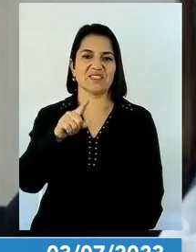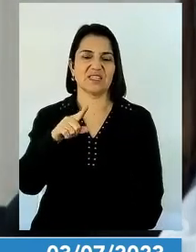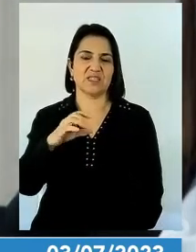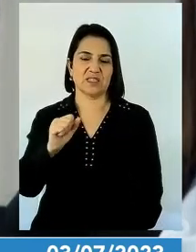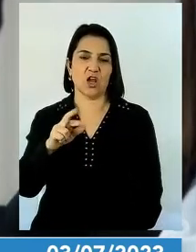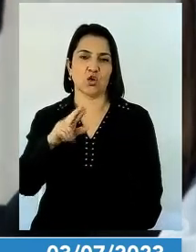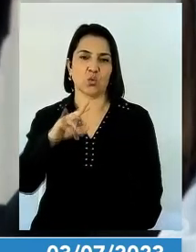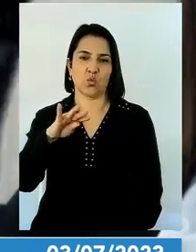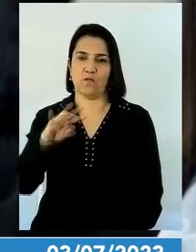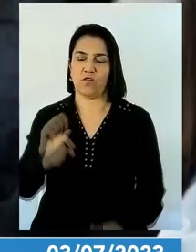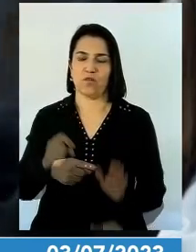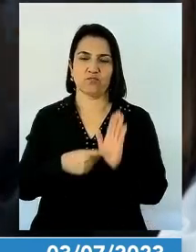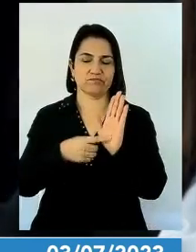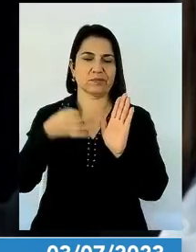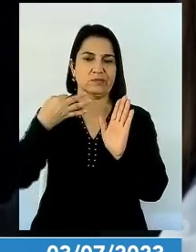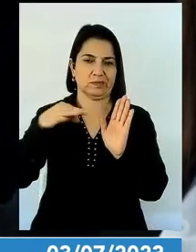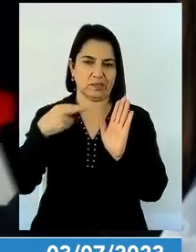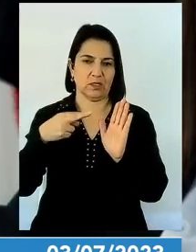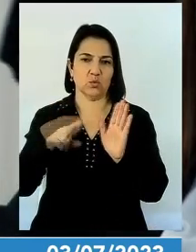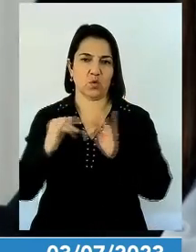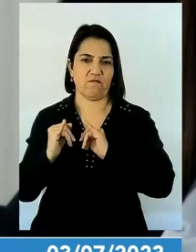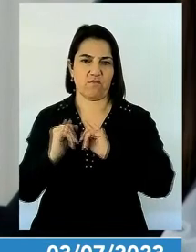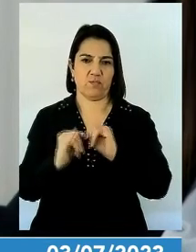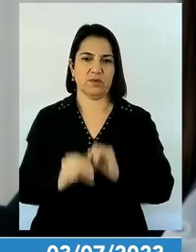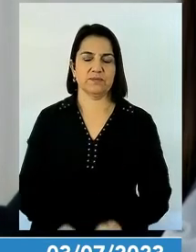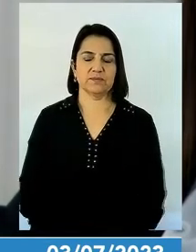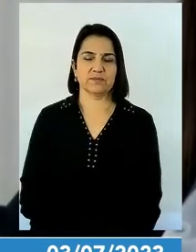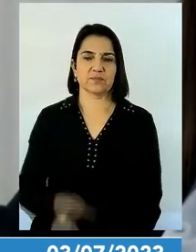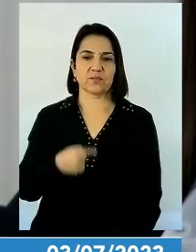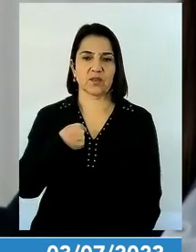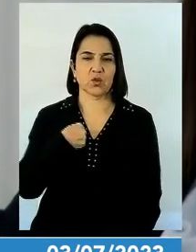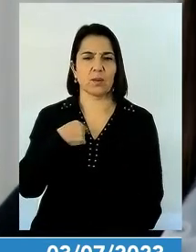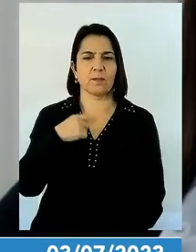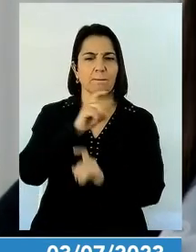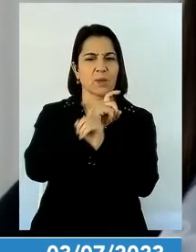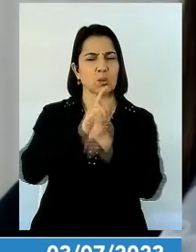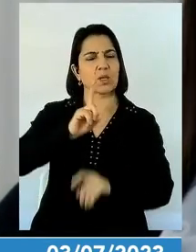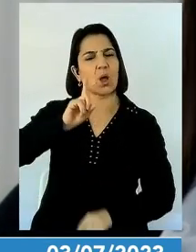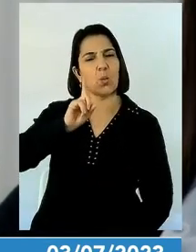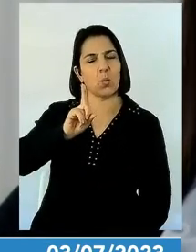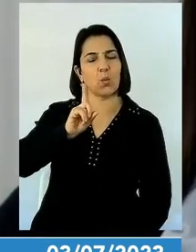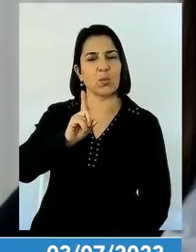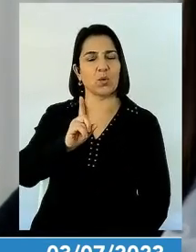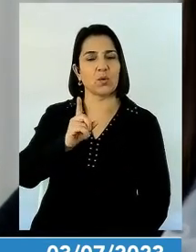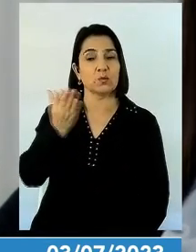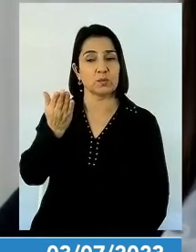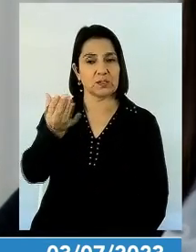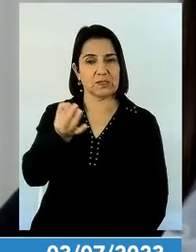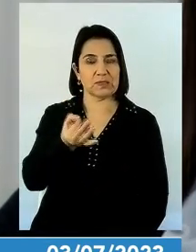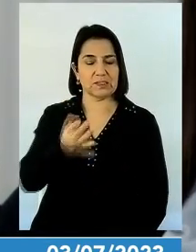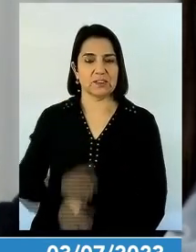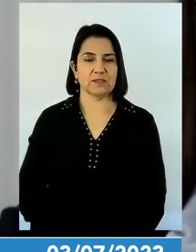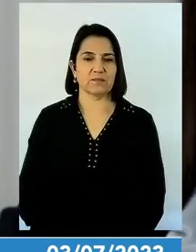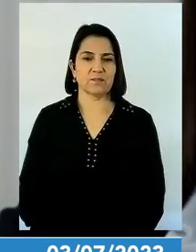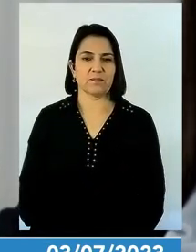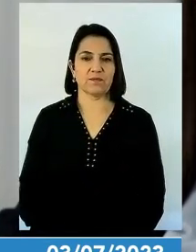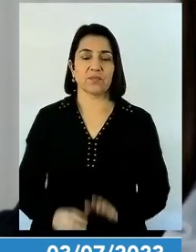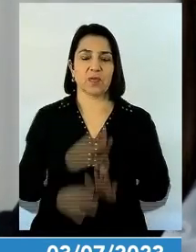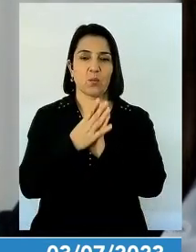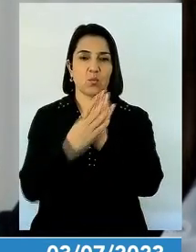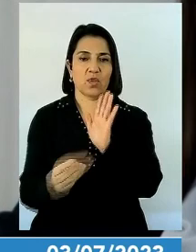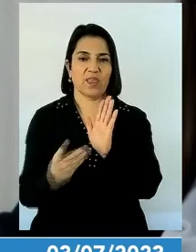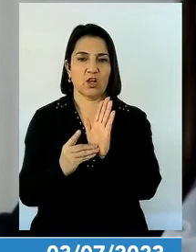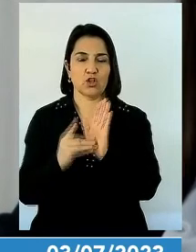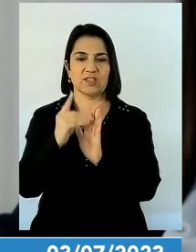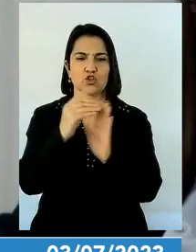información entregada en su exposición. Yo tengo una pregunta referente a lo que usted mencionó. Habló de modelo de desarrollo